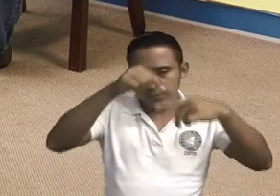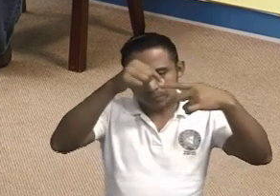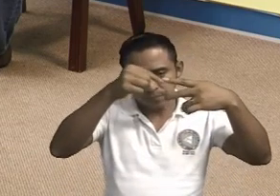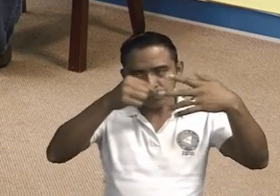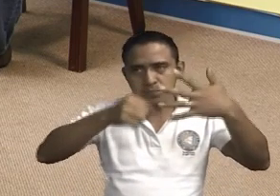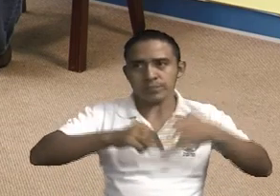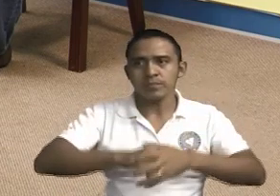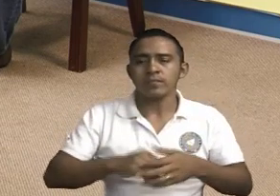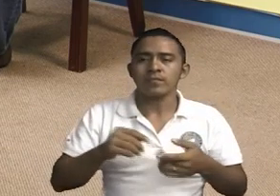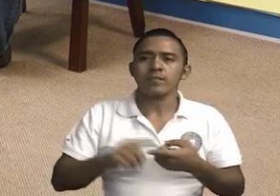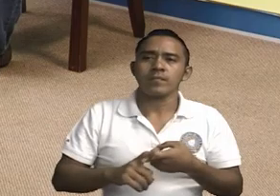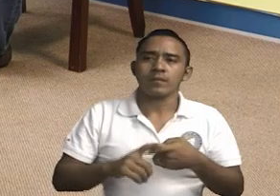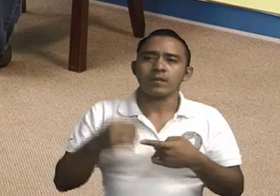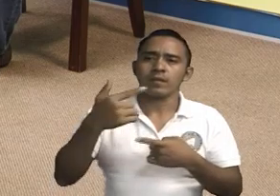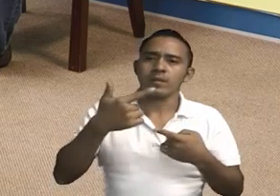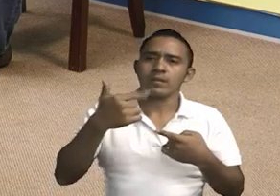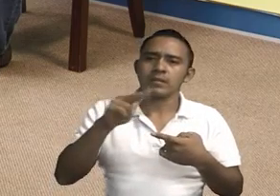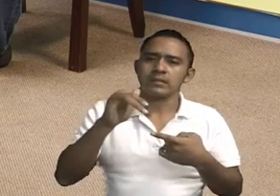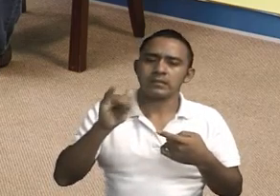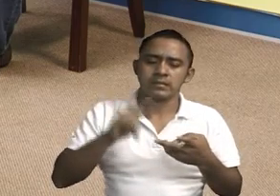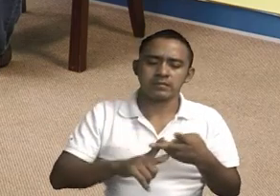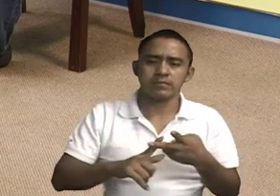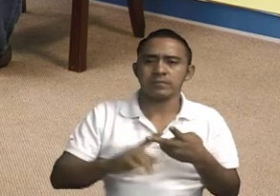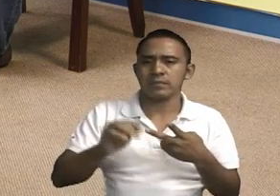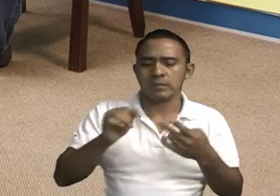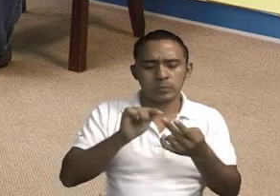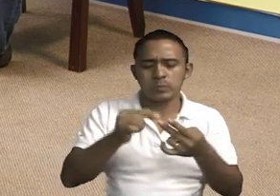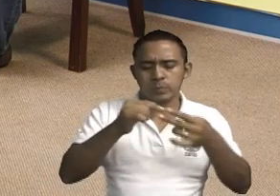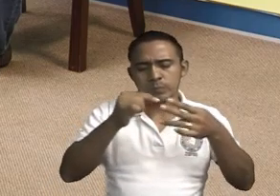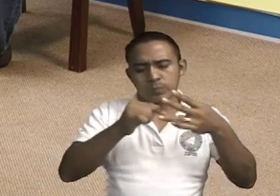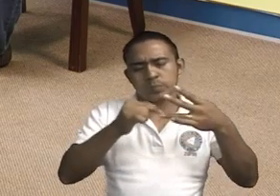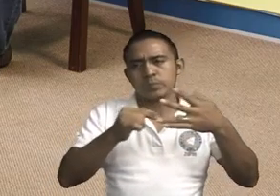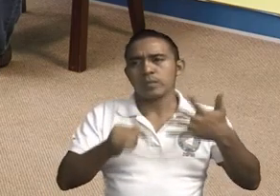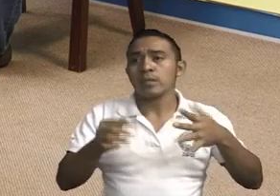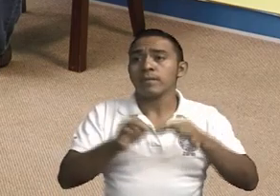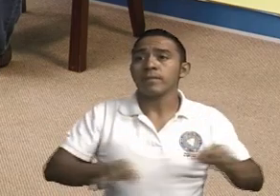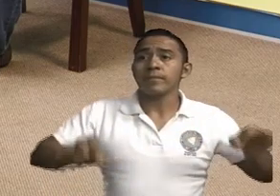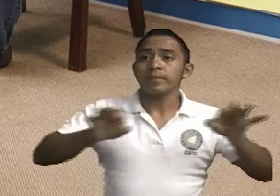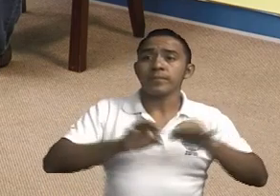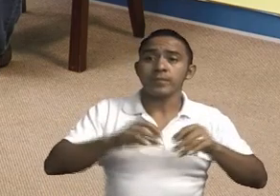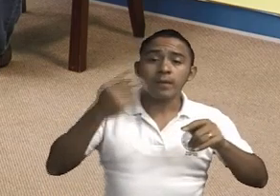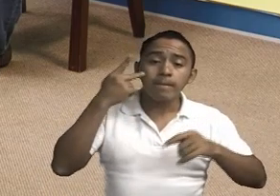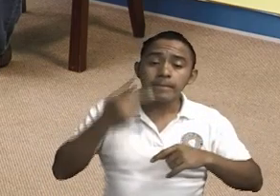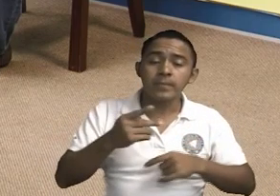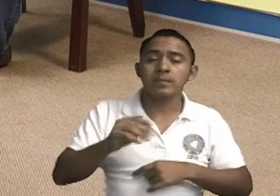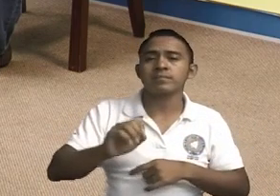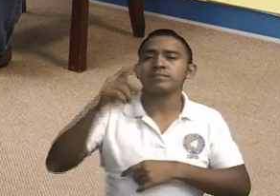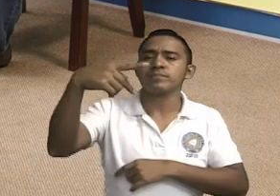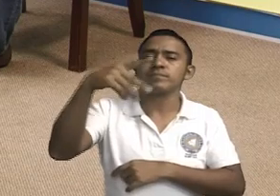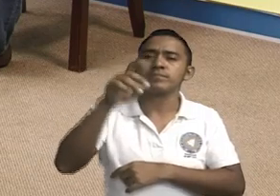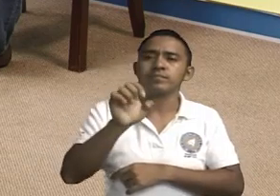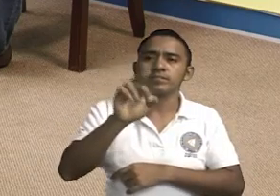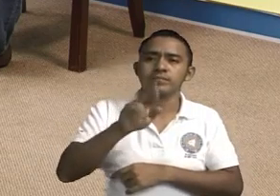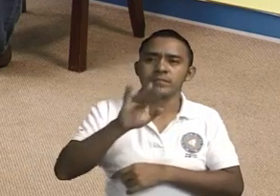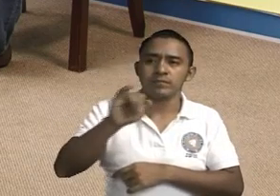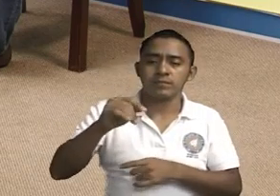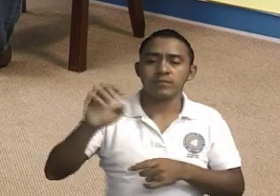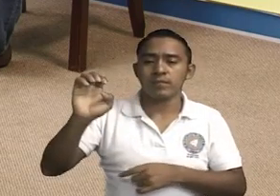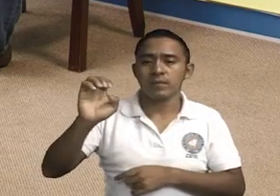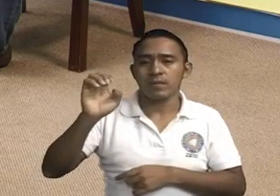¿verdad?, biometría, glicemia, creatinina. Otra cosa que es bien importante es el perfil lipídico, triglicéridos,